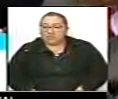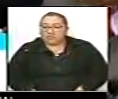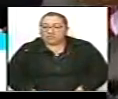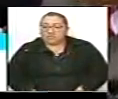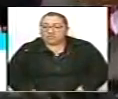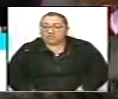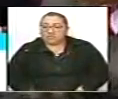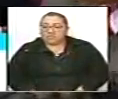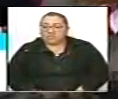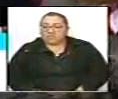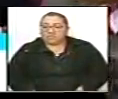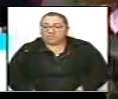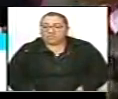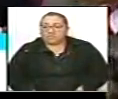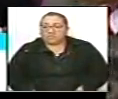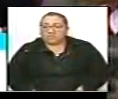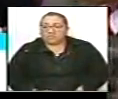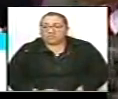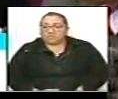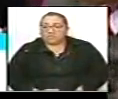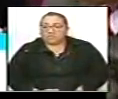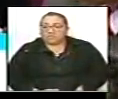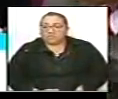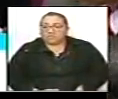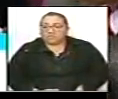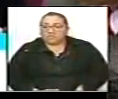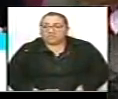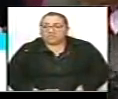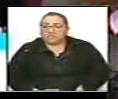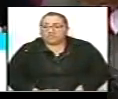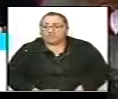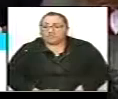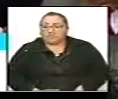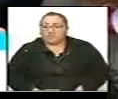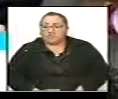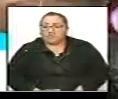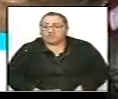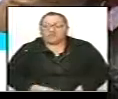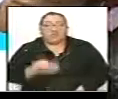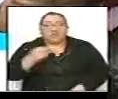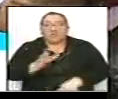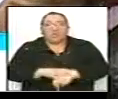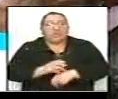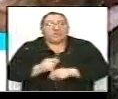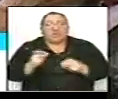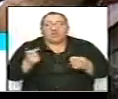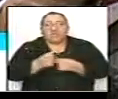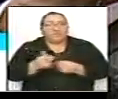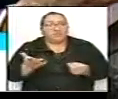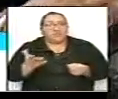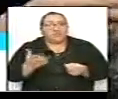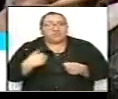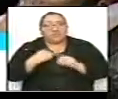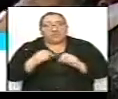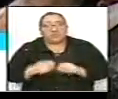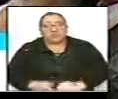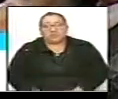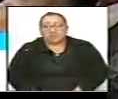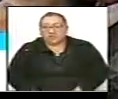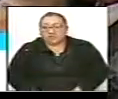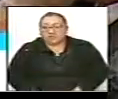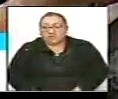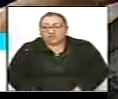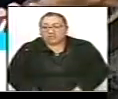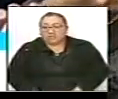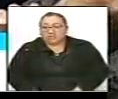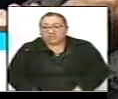sobre este tipo de temas. Entonces, en realidad ni siquiera es culpa de la comisión. La comisión ha sido convocada. Y